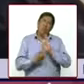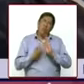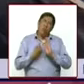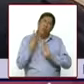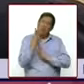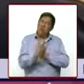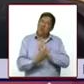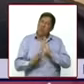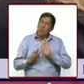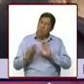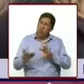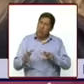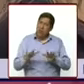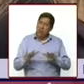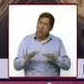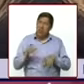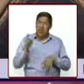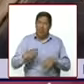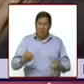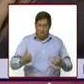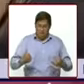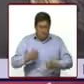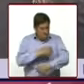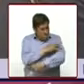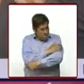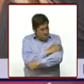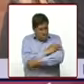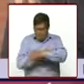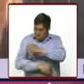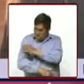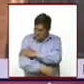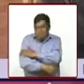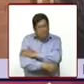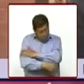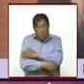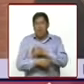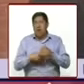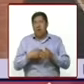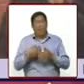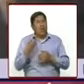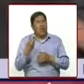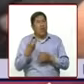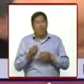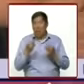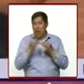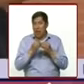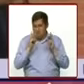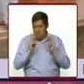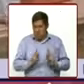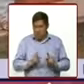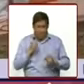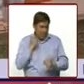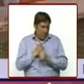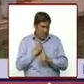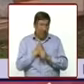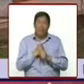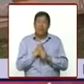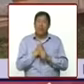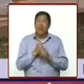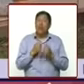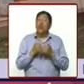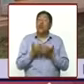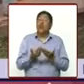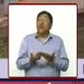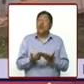casi vamos a tardar. Y sí. Se necesita fuerza, ¿no ves? Sí, se necesita fuerza. Aquí estamos con dos personas más y vamos a trabajar ahorita. ¿Y cómo ven